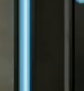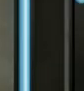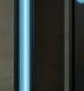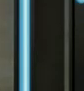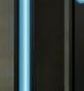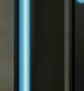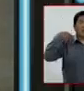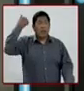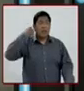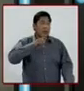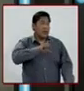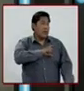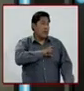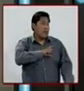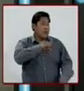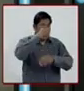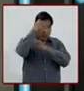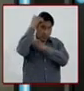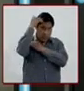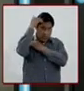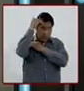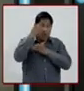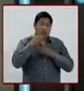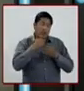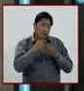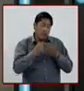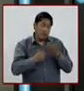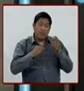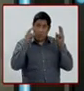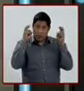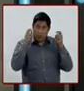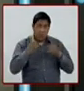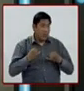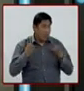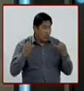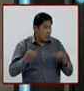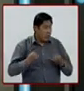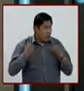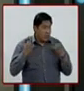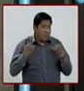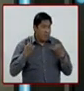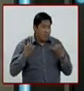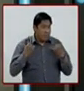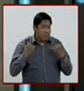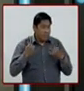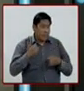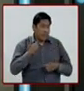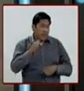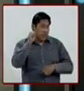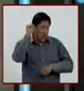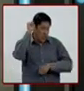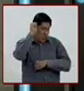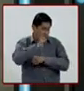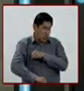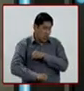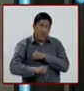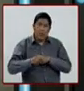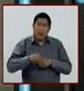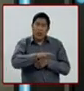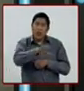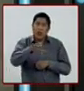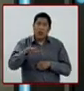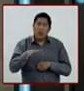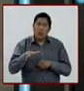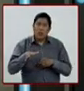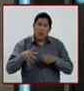El comandante de la policía en Santa Cruz ha dado detalles sobre el caso del joven que fue acuchillado en un punto